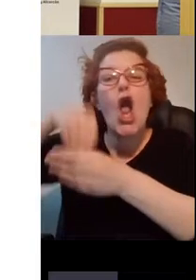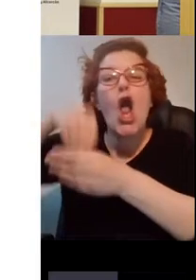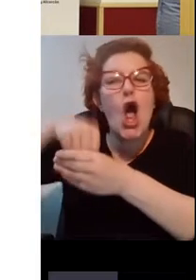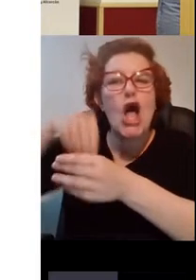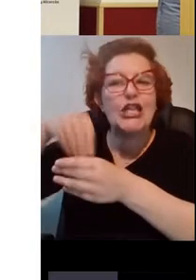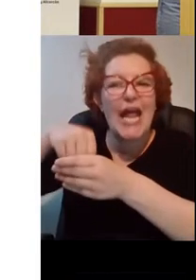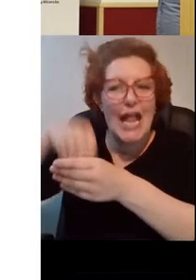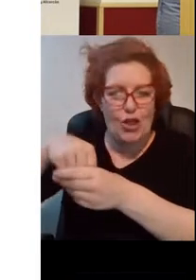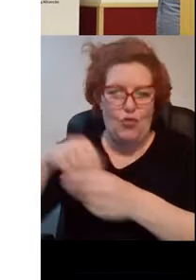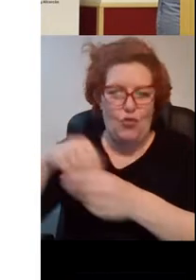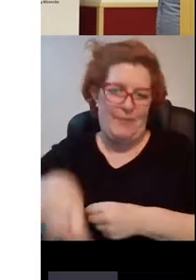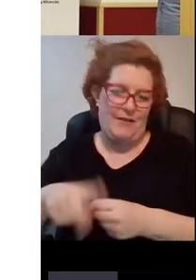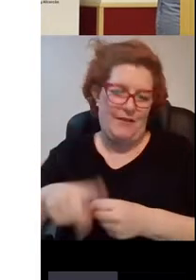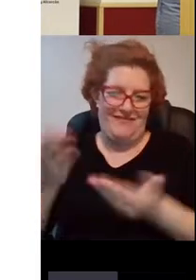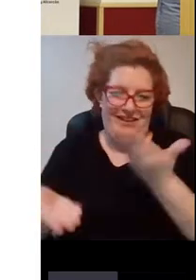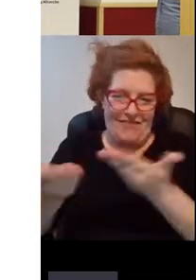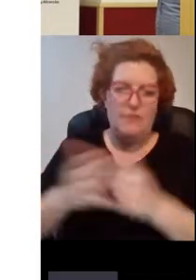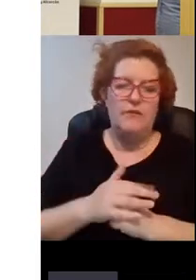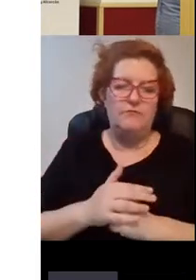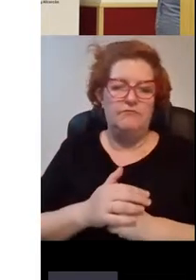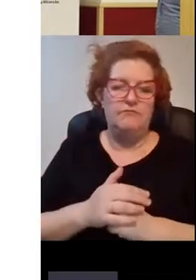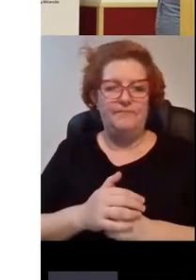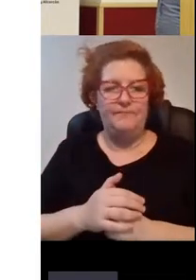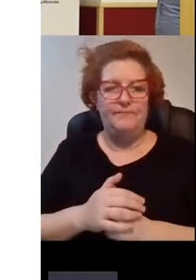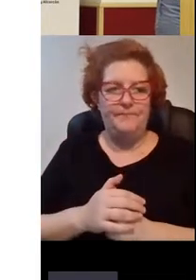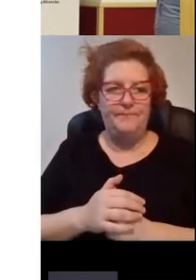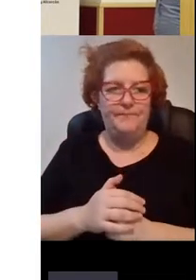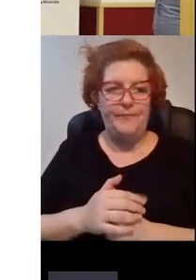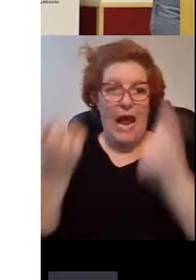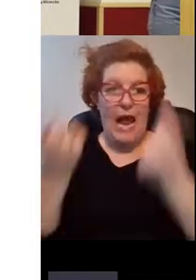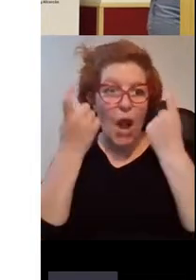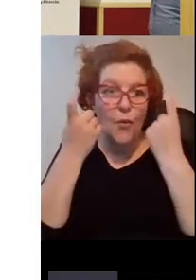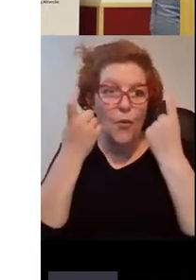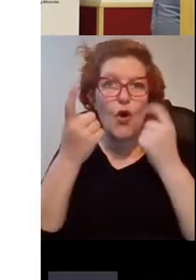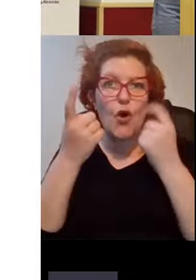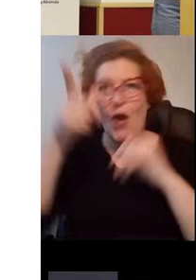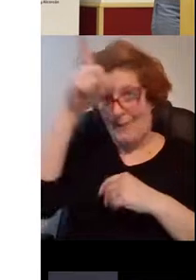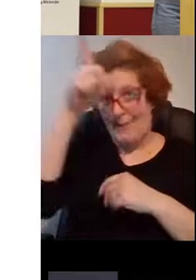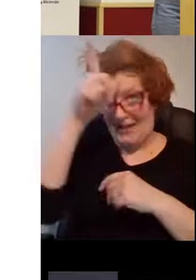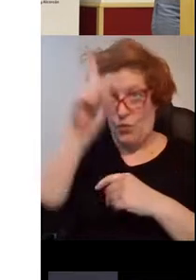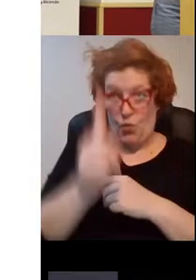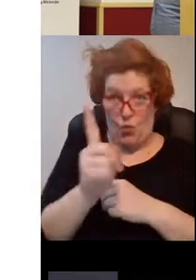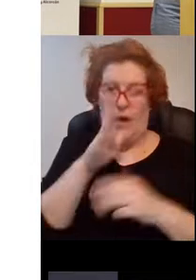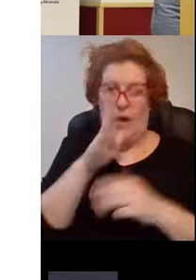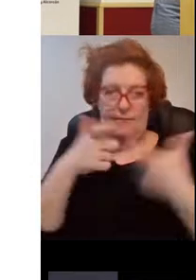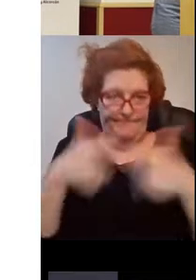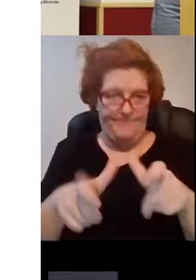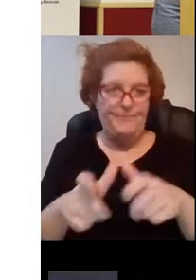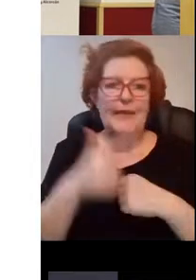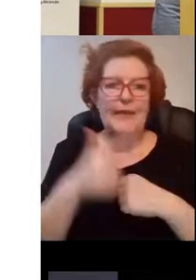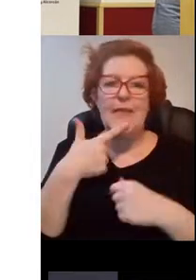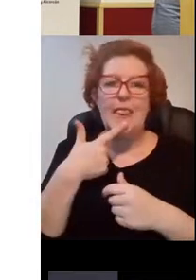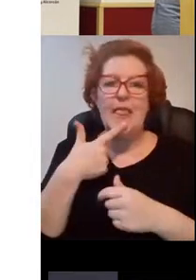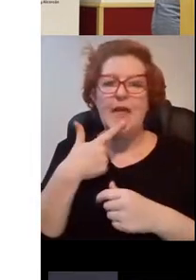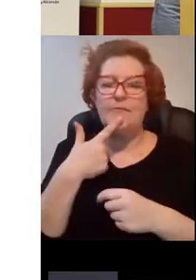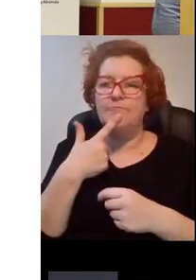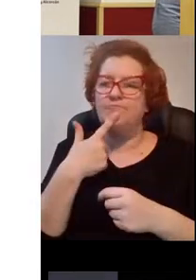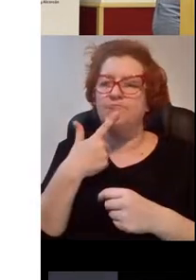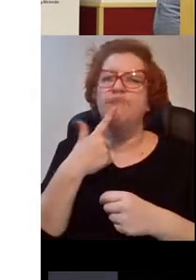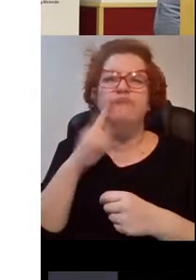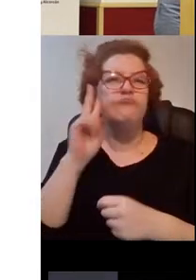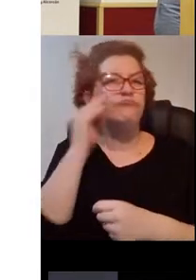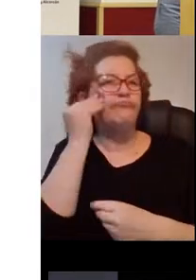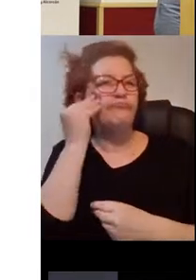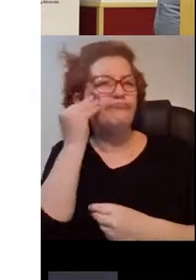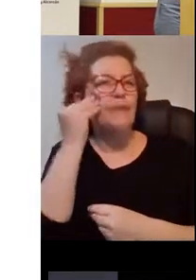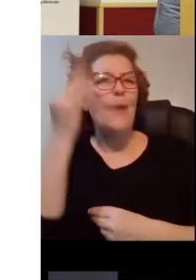que se introducen. Los estudiantes de Alemán 1 valoraron positivamente los mismos